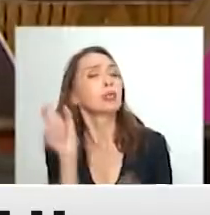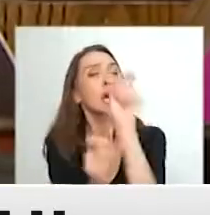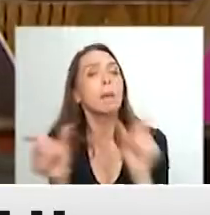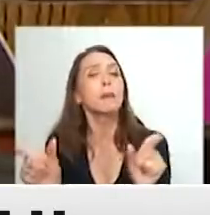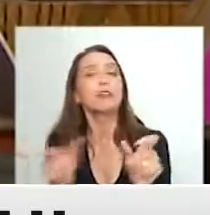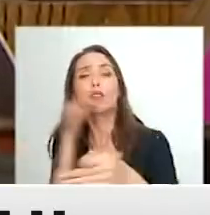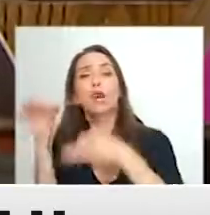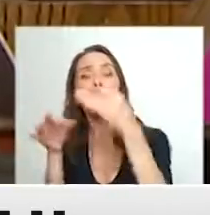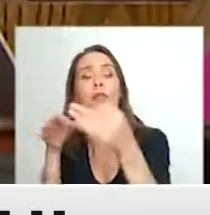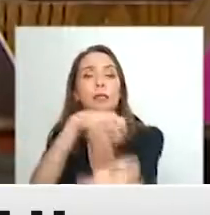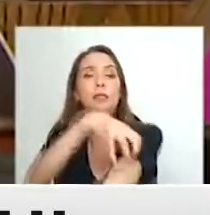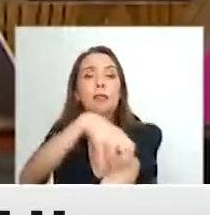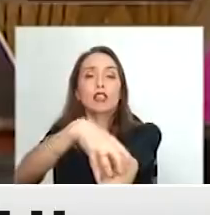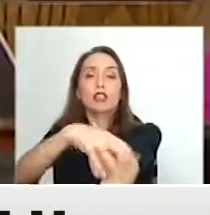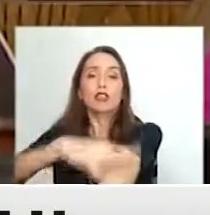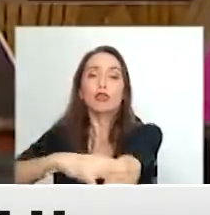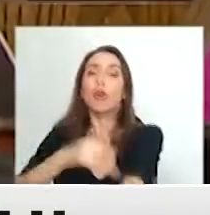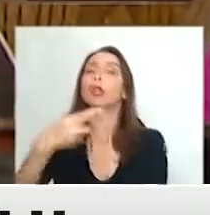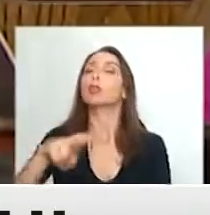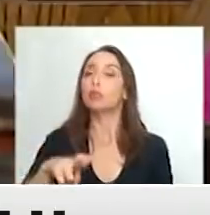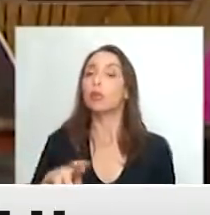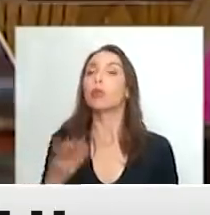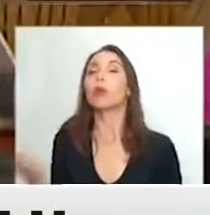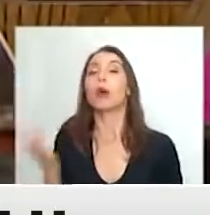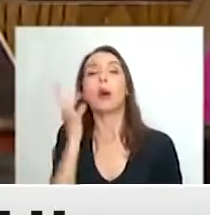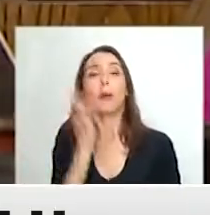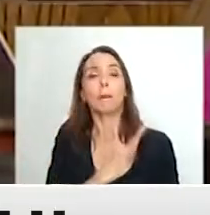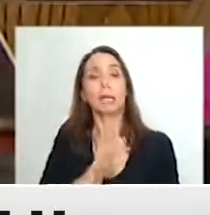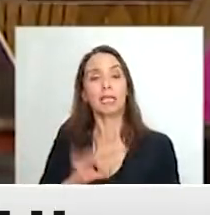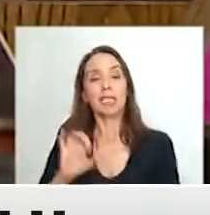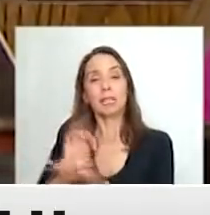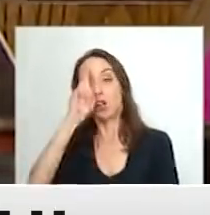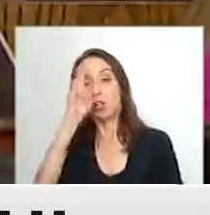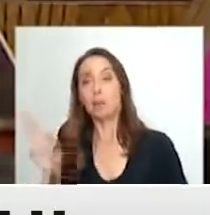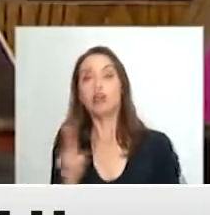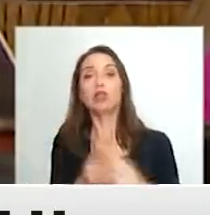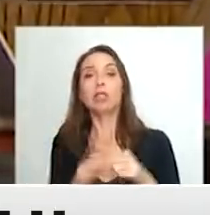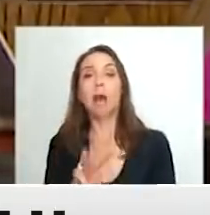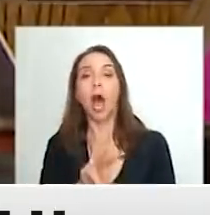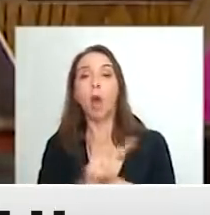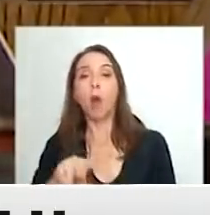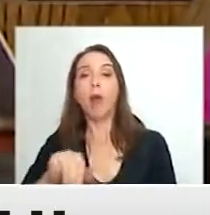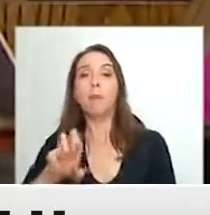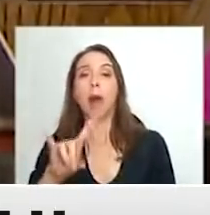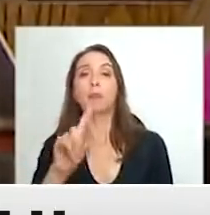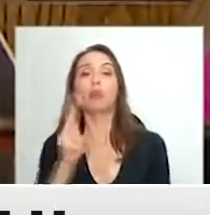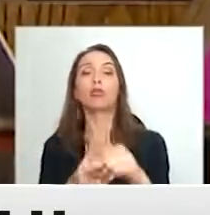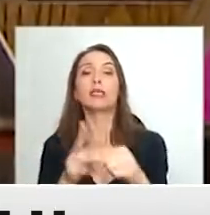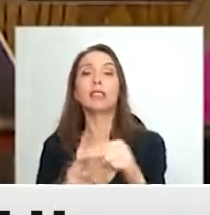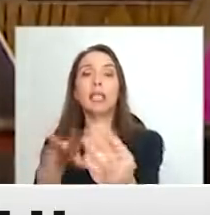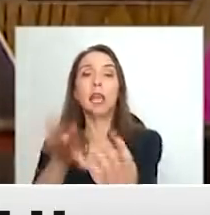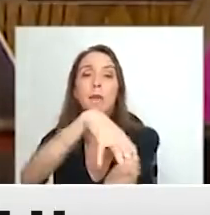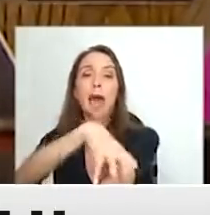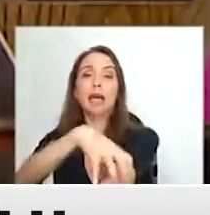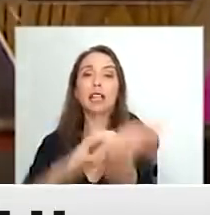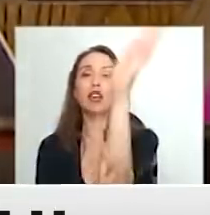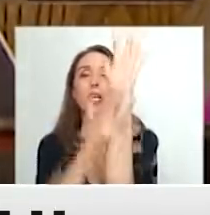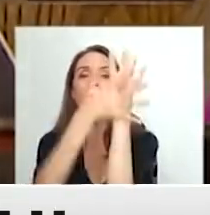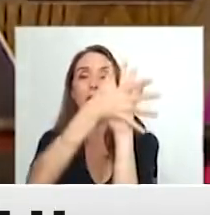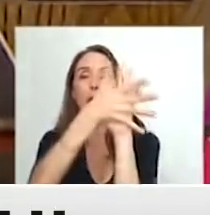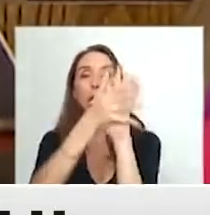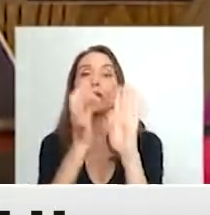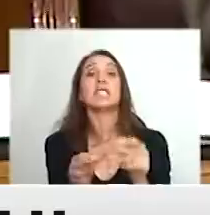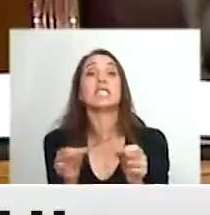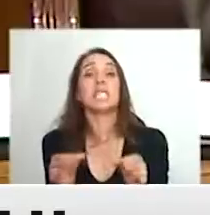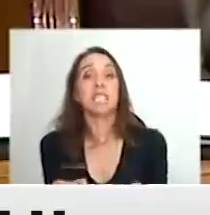Ministra, con todo respeto, usted es ministra de Estado, no se llama Gualmapu. Se llama región de la Araucanía, de acuerdo a la distribución